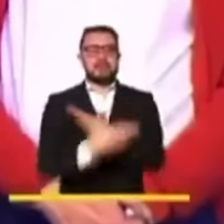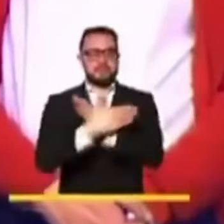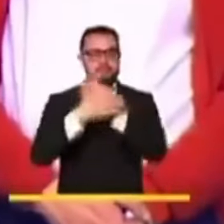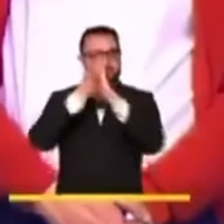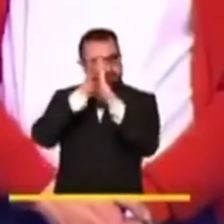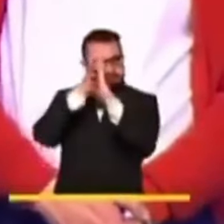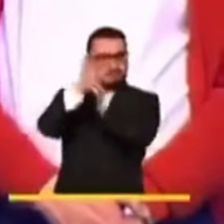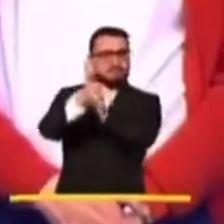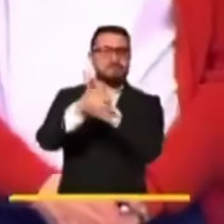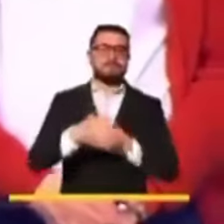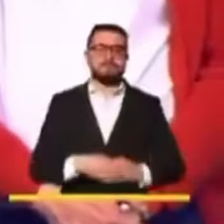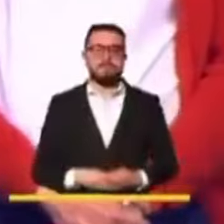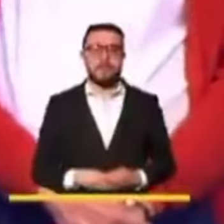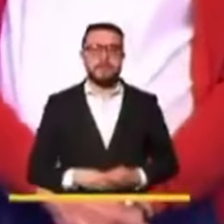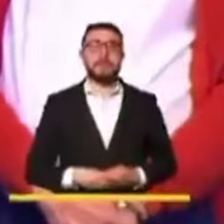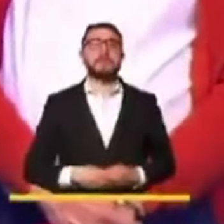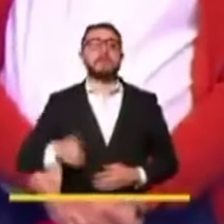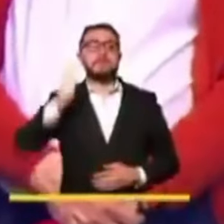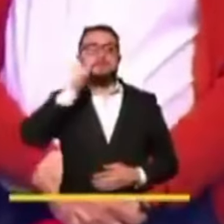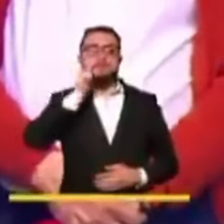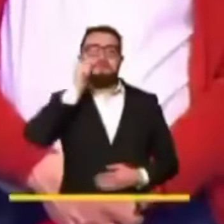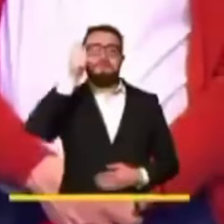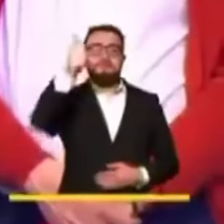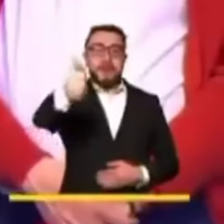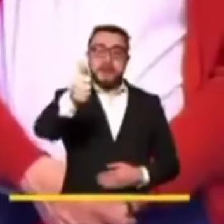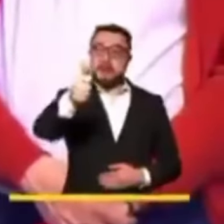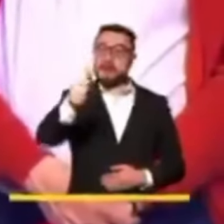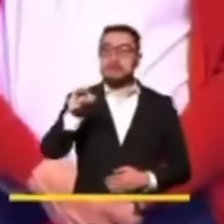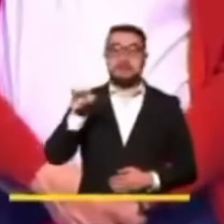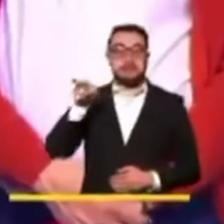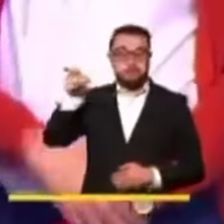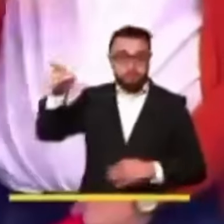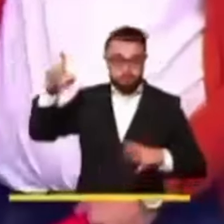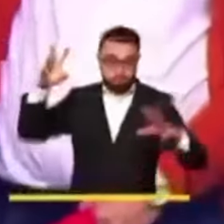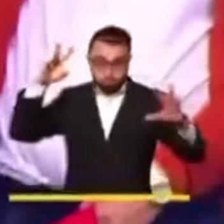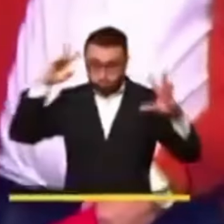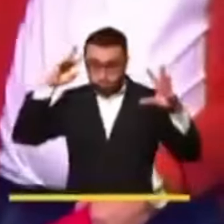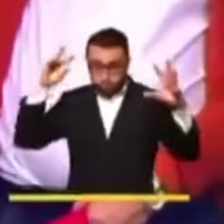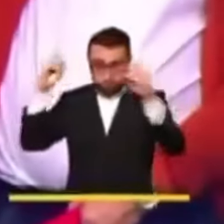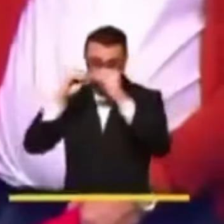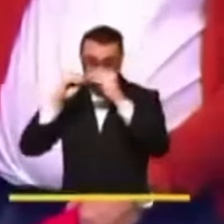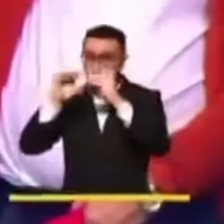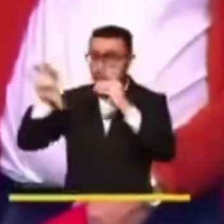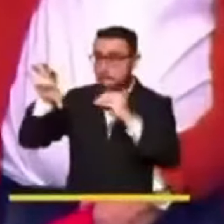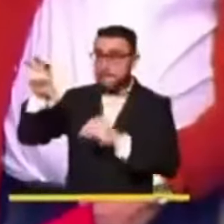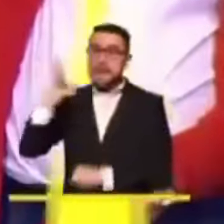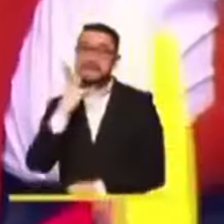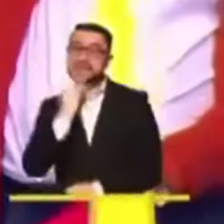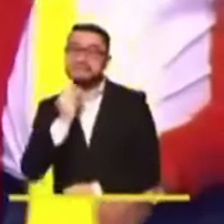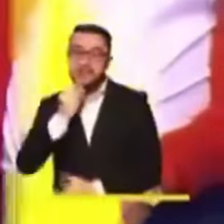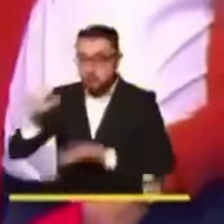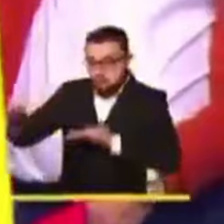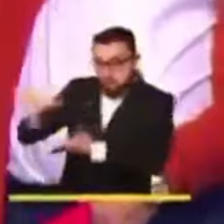informa que mañana se romperán las relaciones diplomáticas con el Estado de Israel.